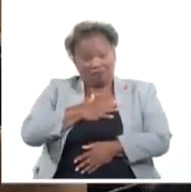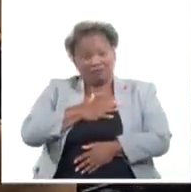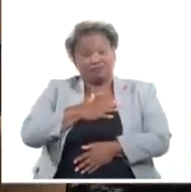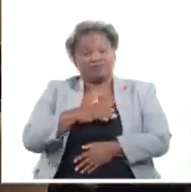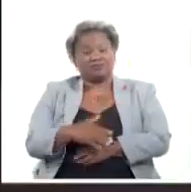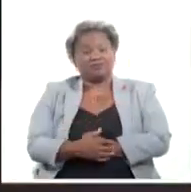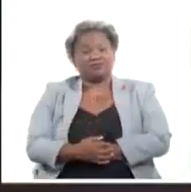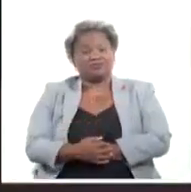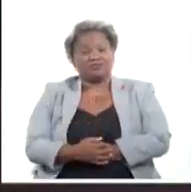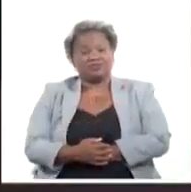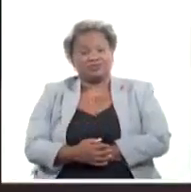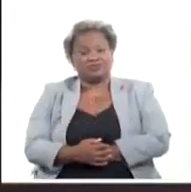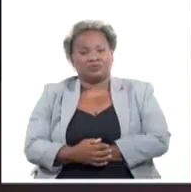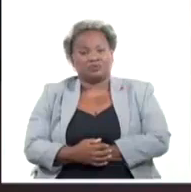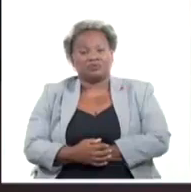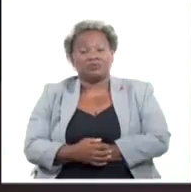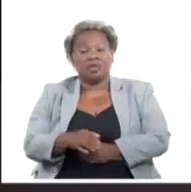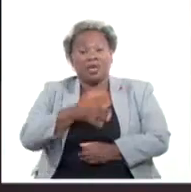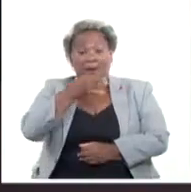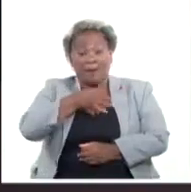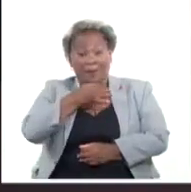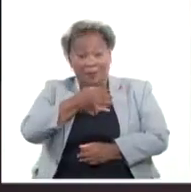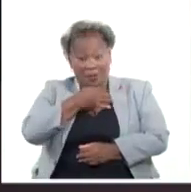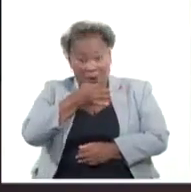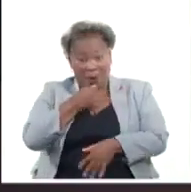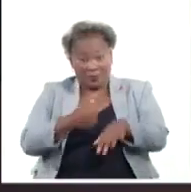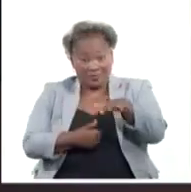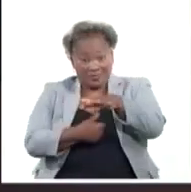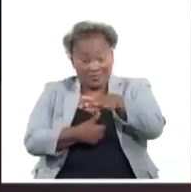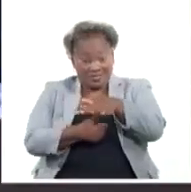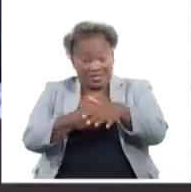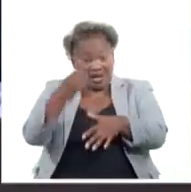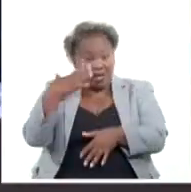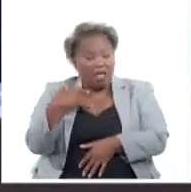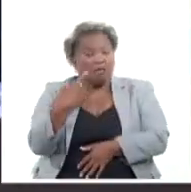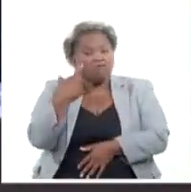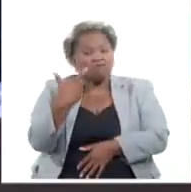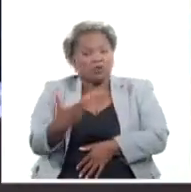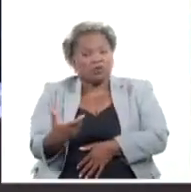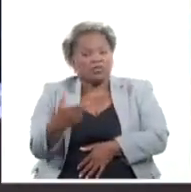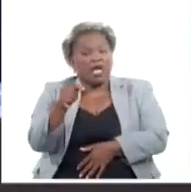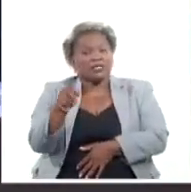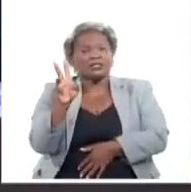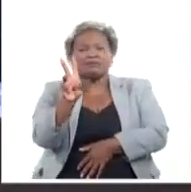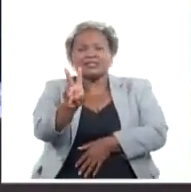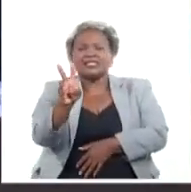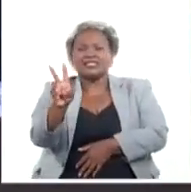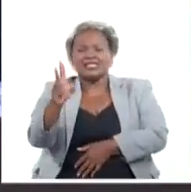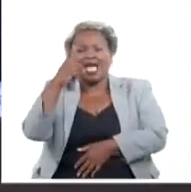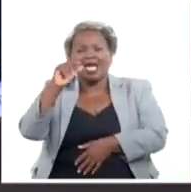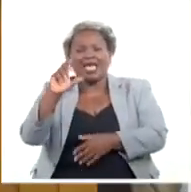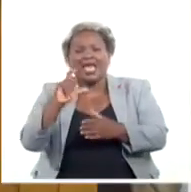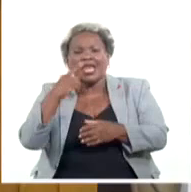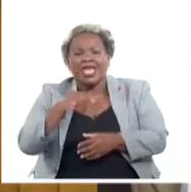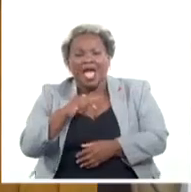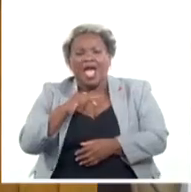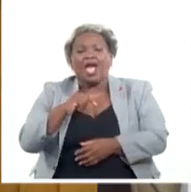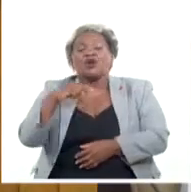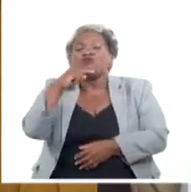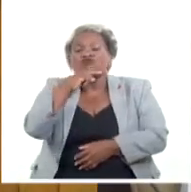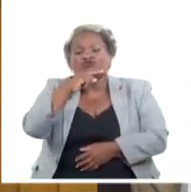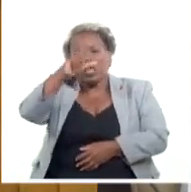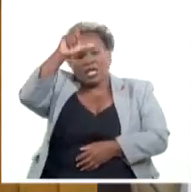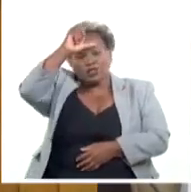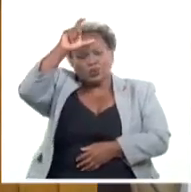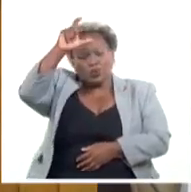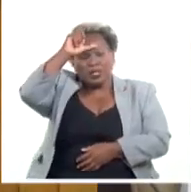ellas. El jefe de Estado valoró las trascendentes y necesarias giras por Argelia, Rusia, Turquía y China y por países